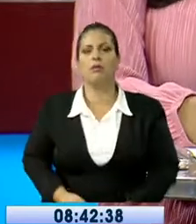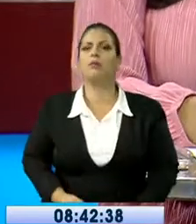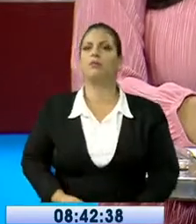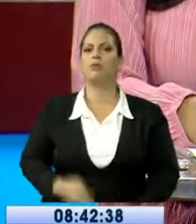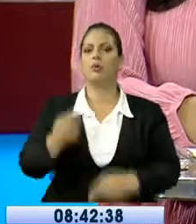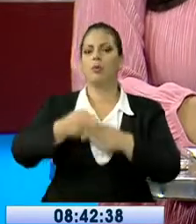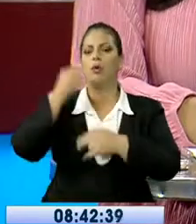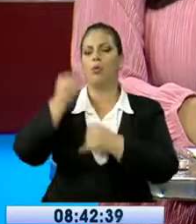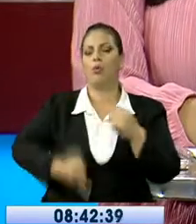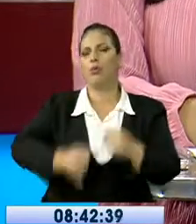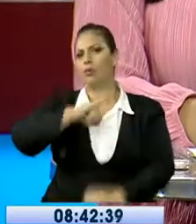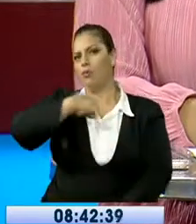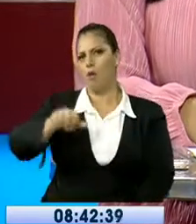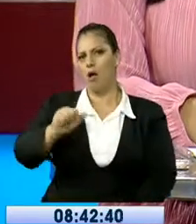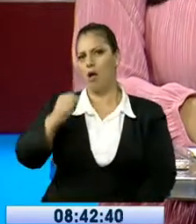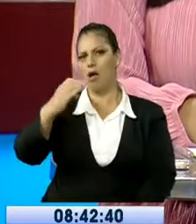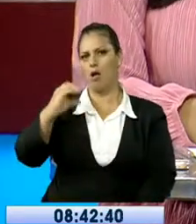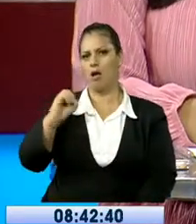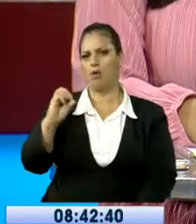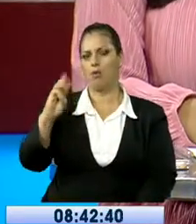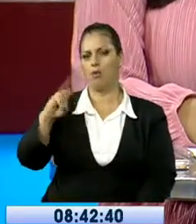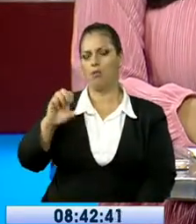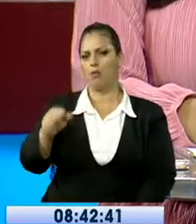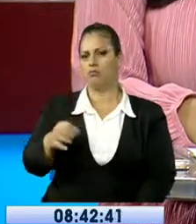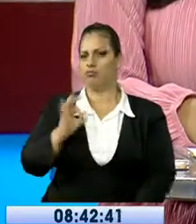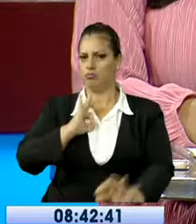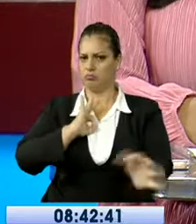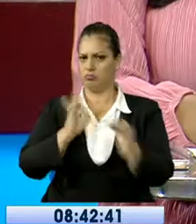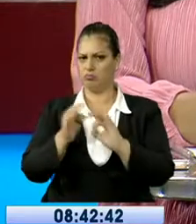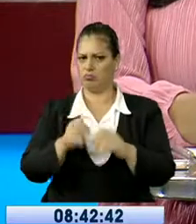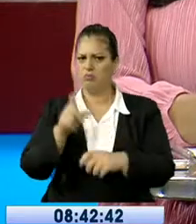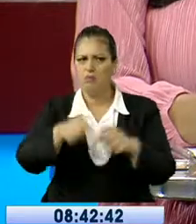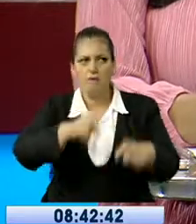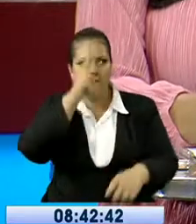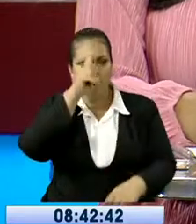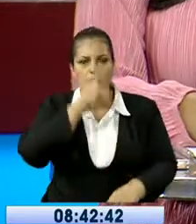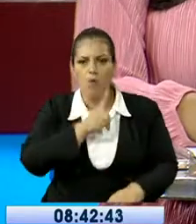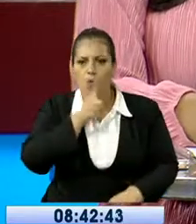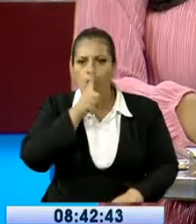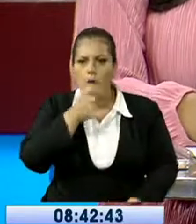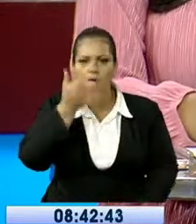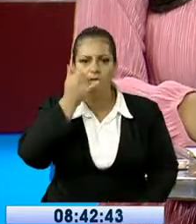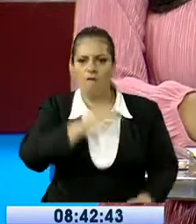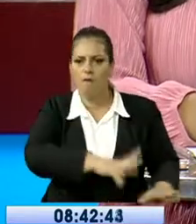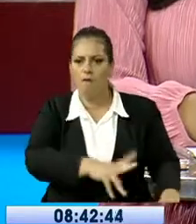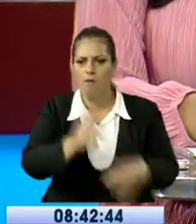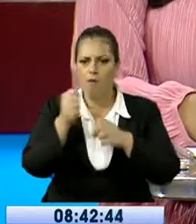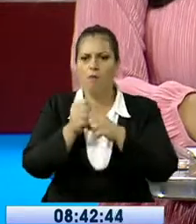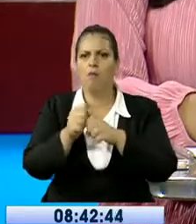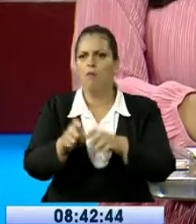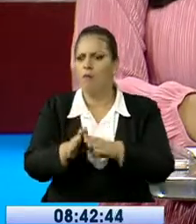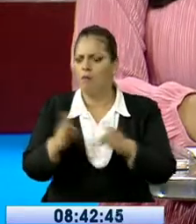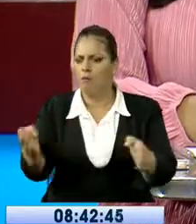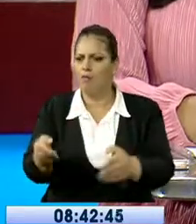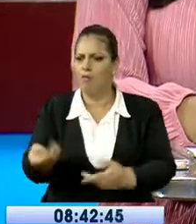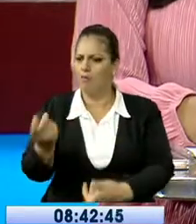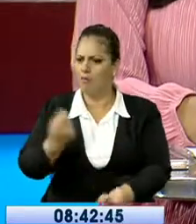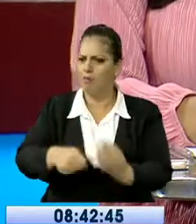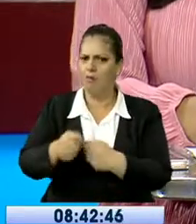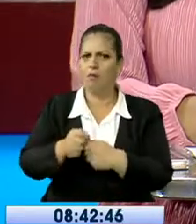asignado al operativo explicó las nuevas formas que tienen los antisociales para hacer operar los dispositivos reportados como